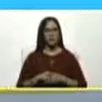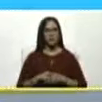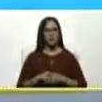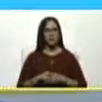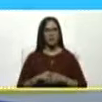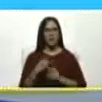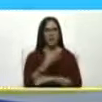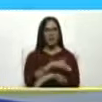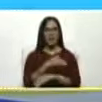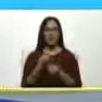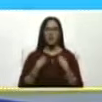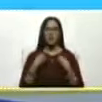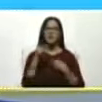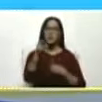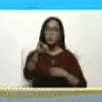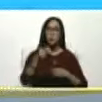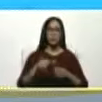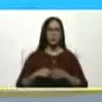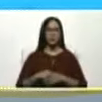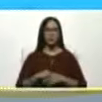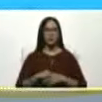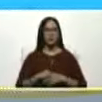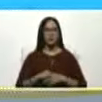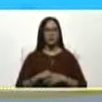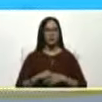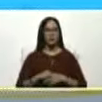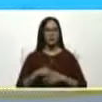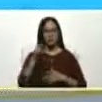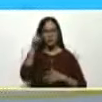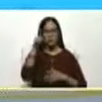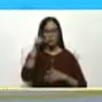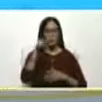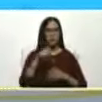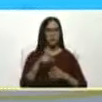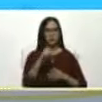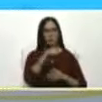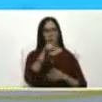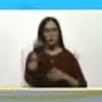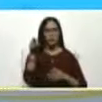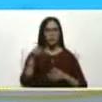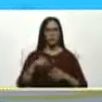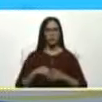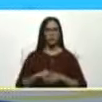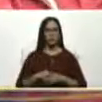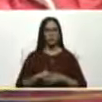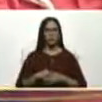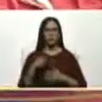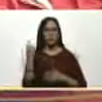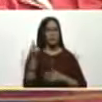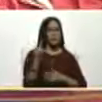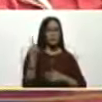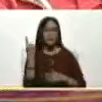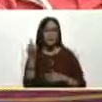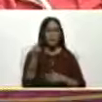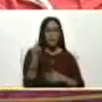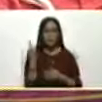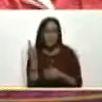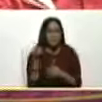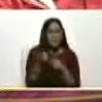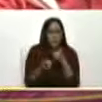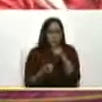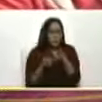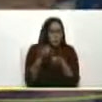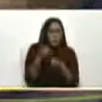En la calle donde vives tú. ¿Y tú? ¿Y tú? ¿Y solamente tú?